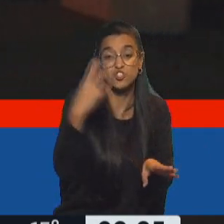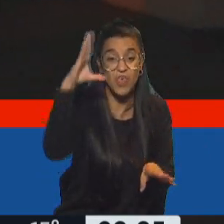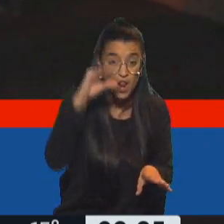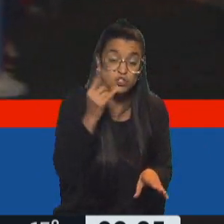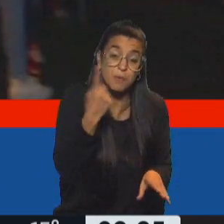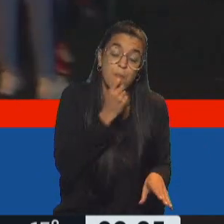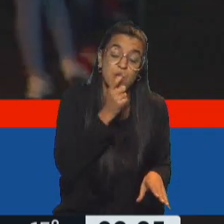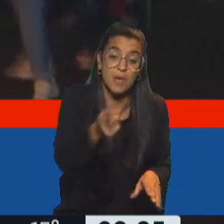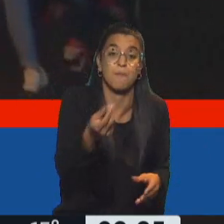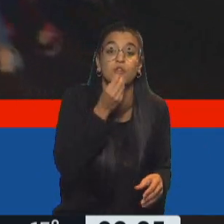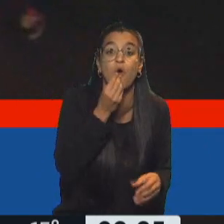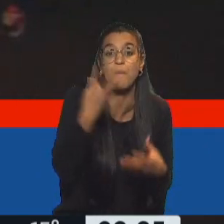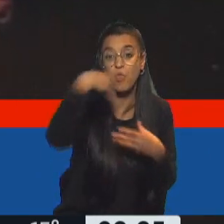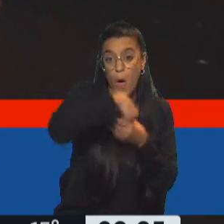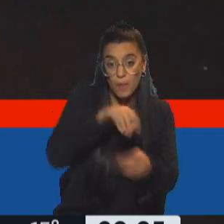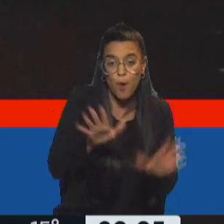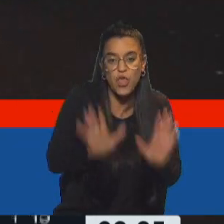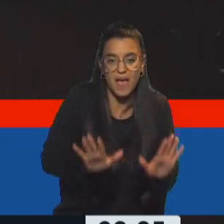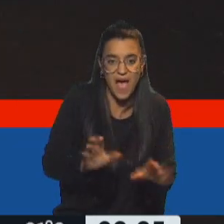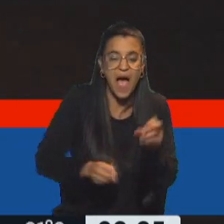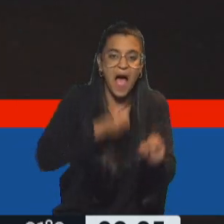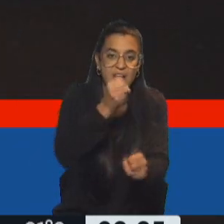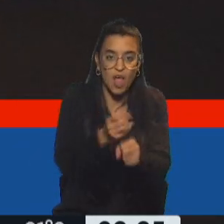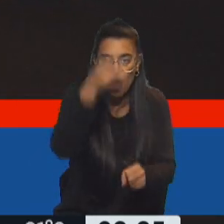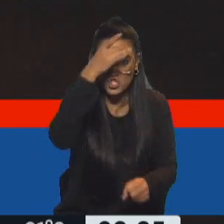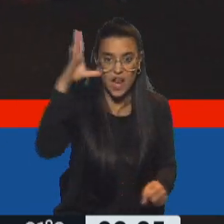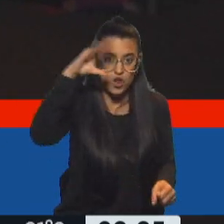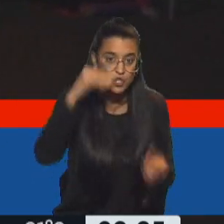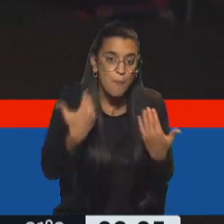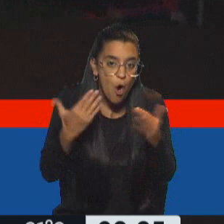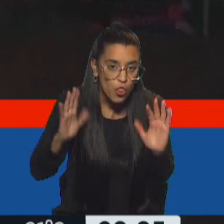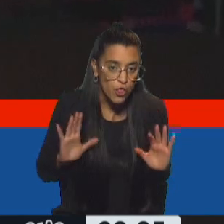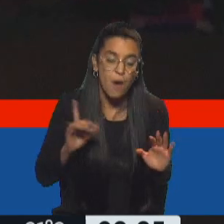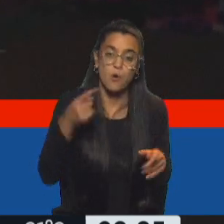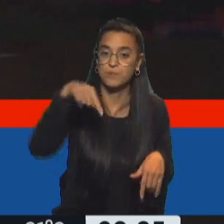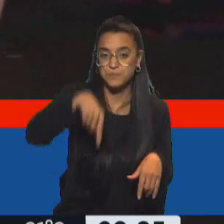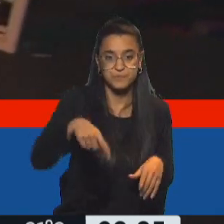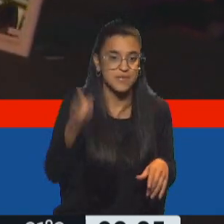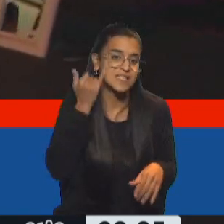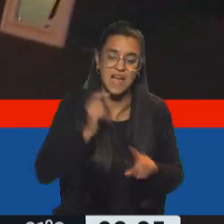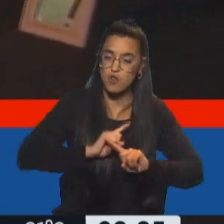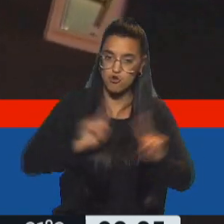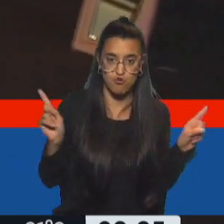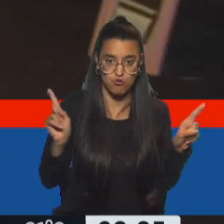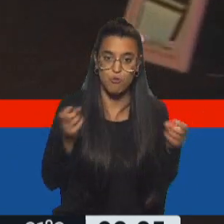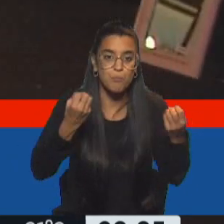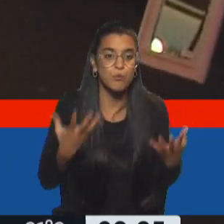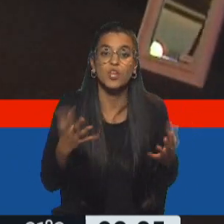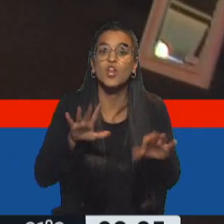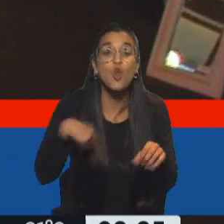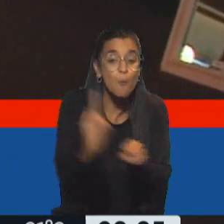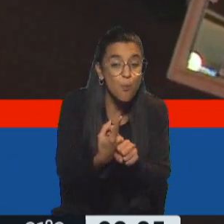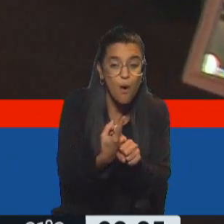quienes estaban consumiendo en el interior se podían quedar hasta las 12 de la noche. Bueno, esto naturalmente ya no ocurre más porque nadie puede